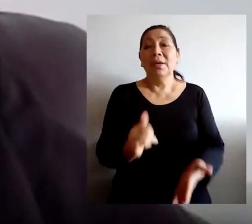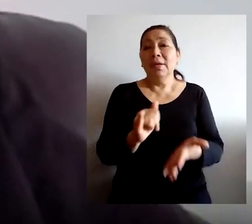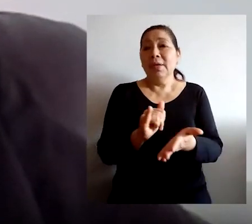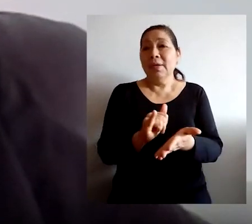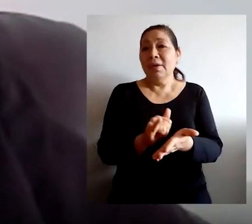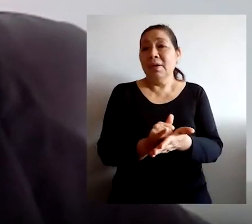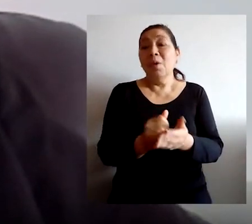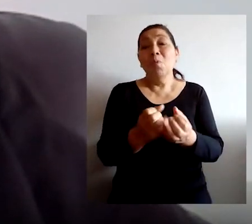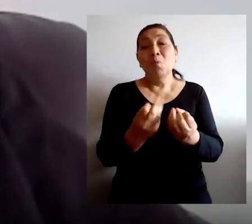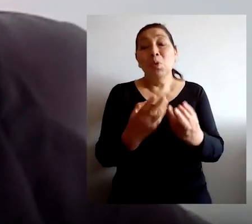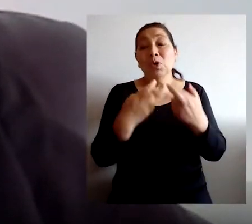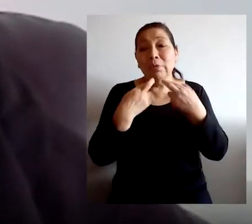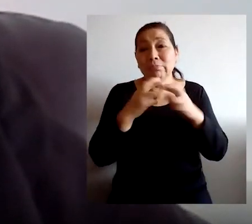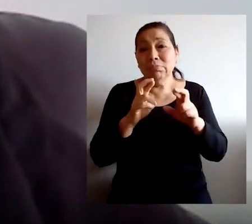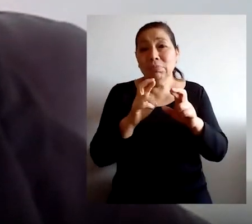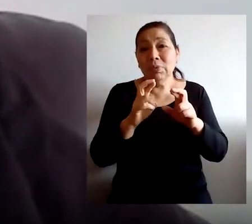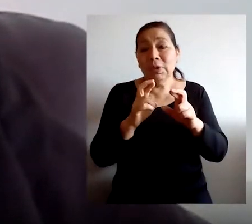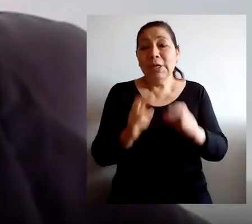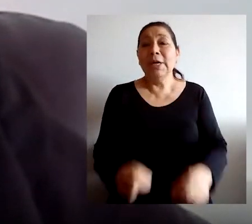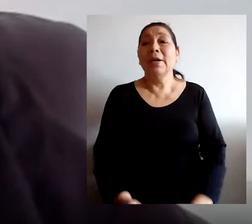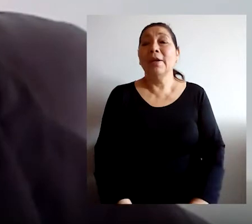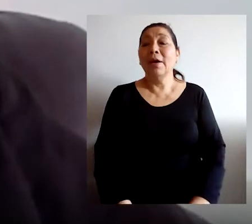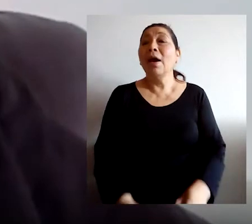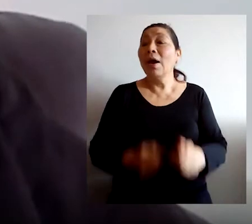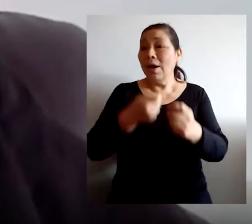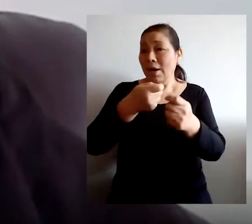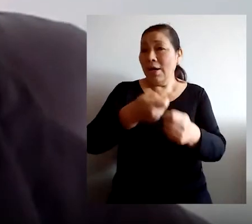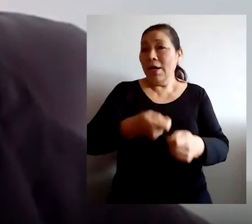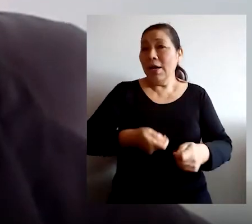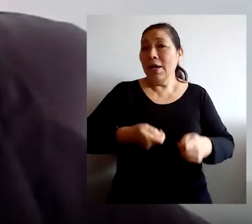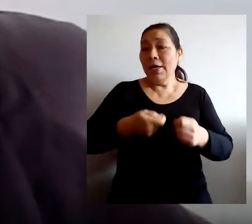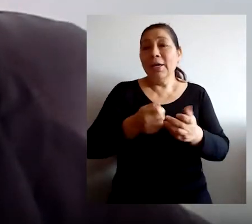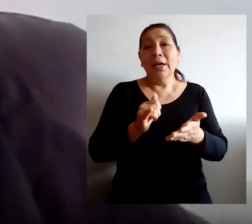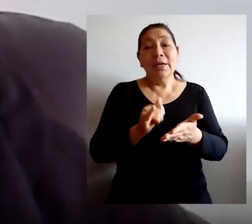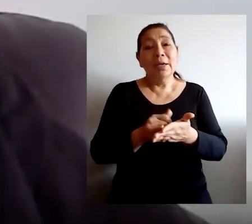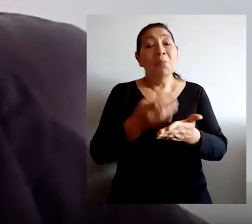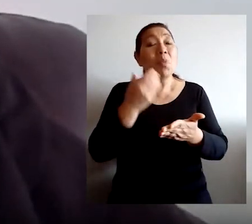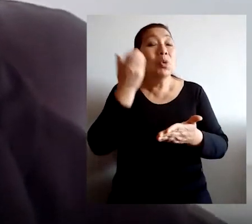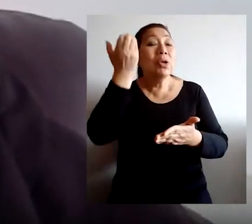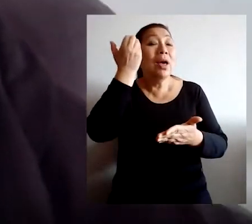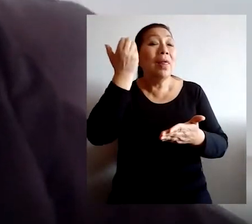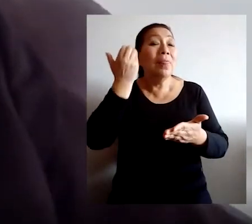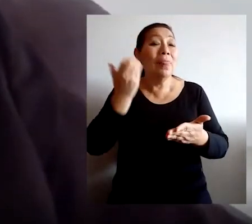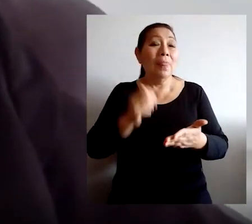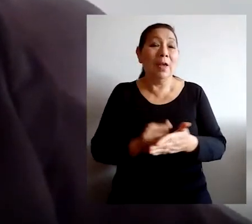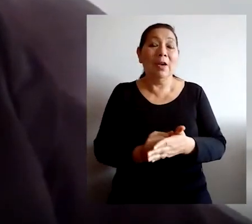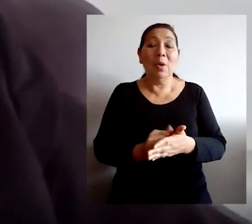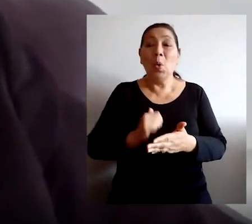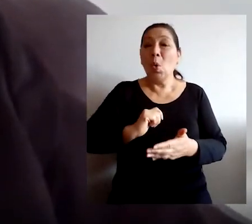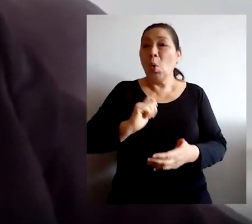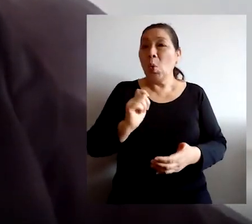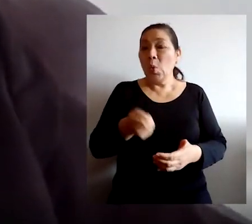que muchos pronunciamientos de los fueros agrarios, que son muy antiguos,